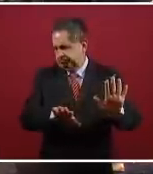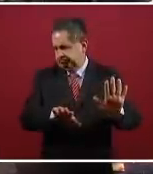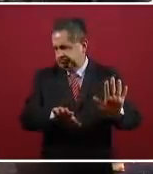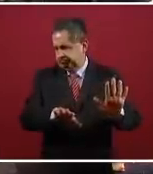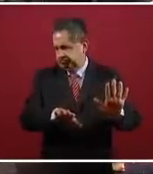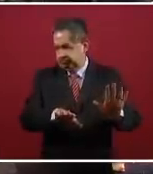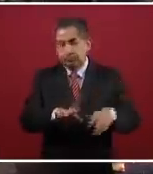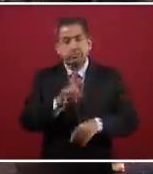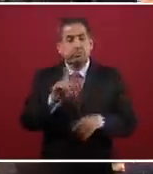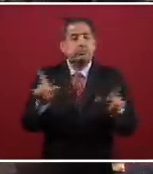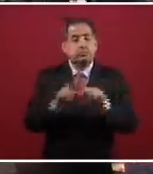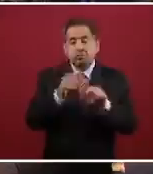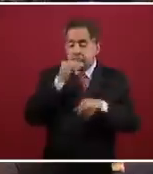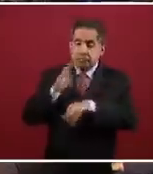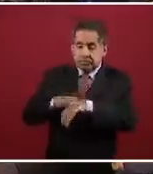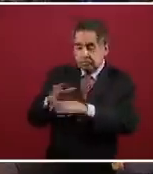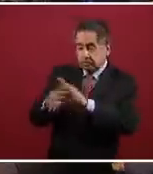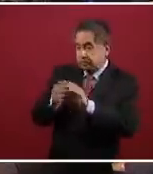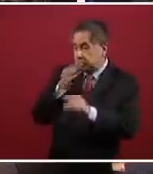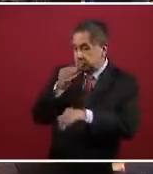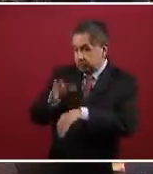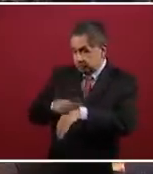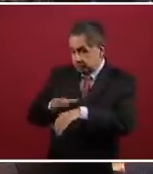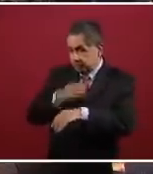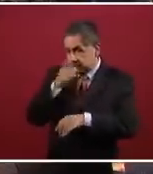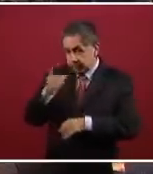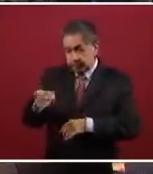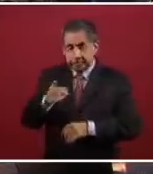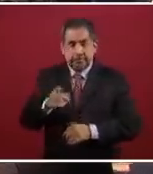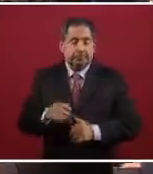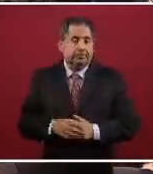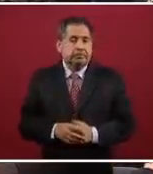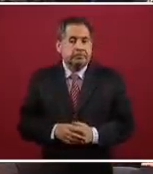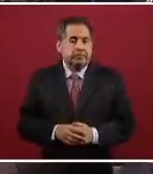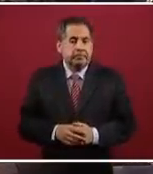Pero para terminar esto, decirles de que